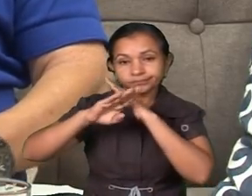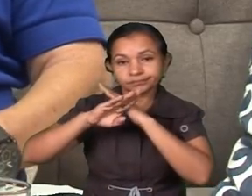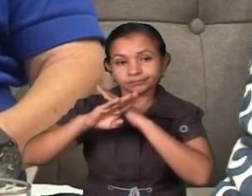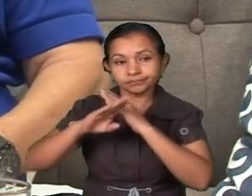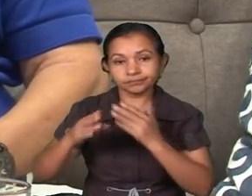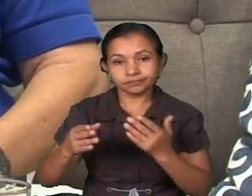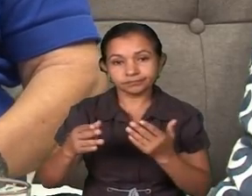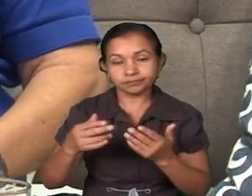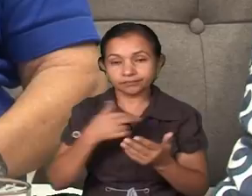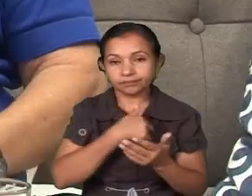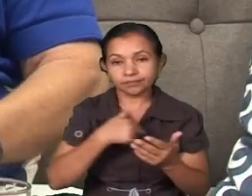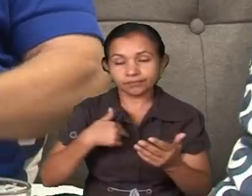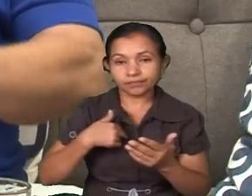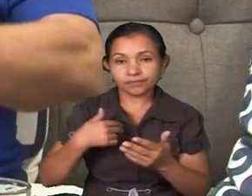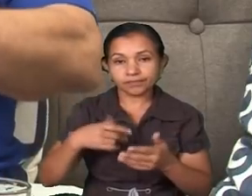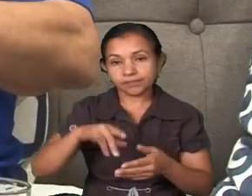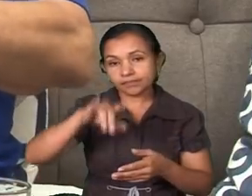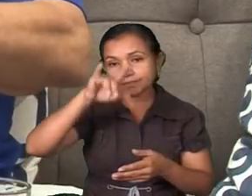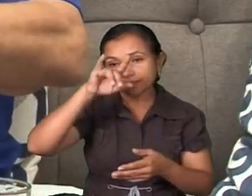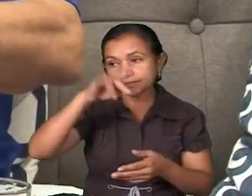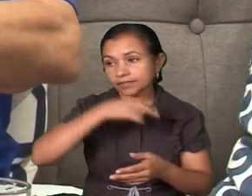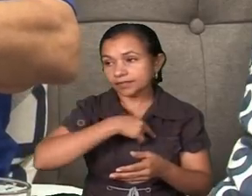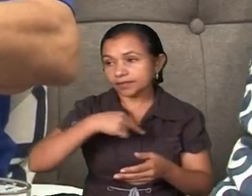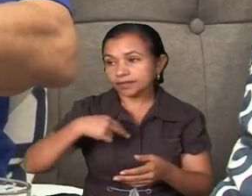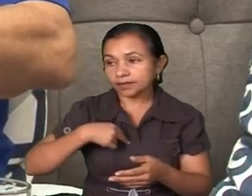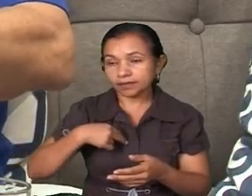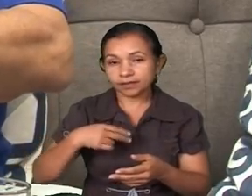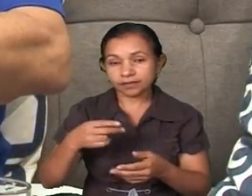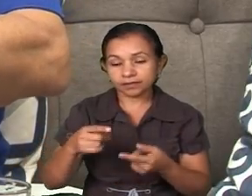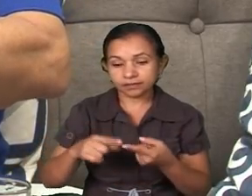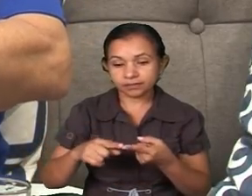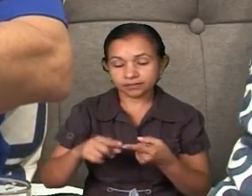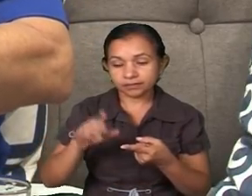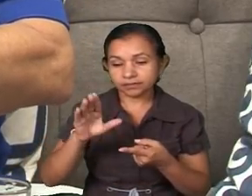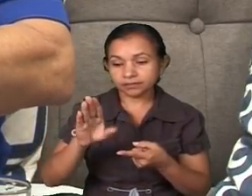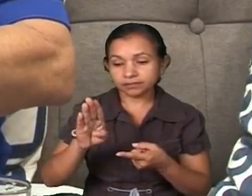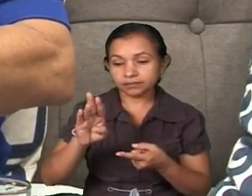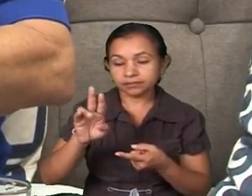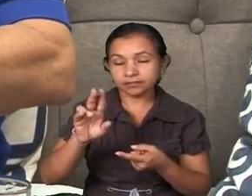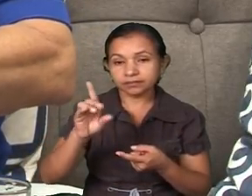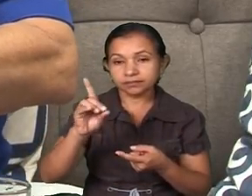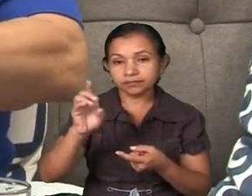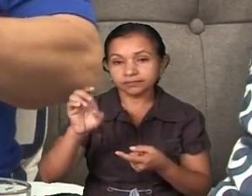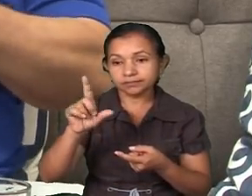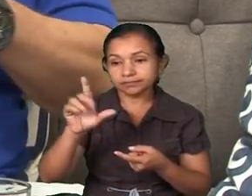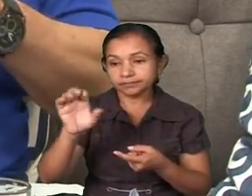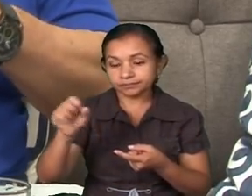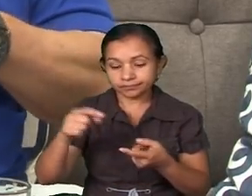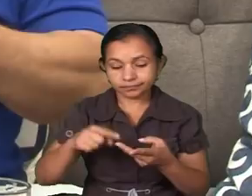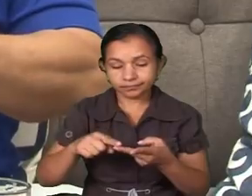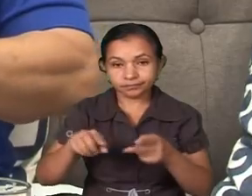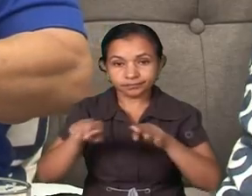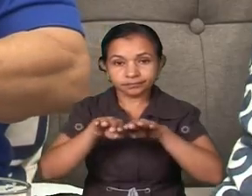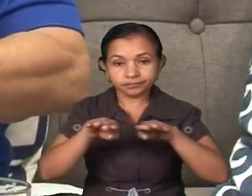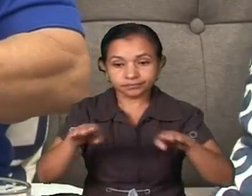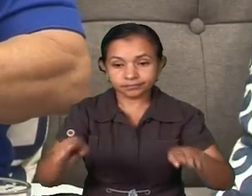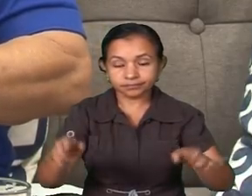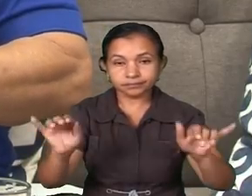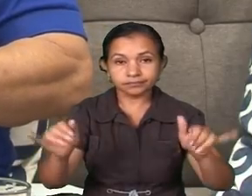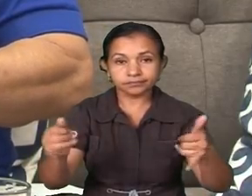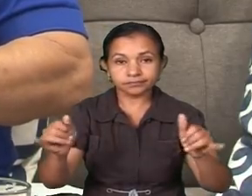Y para luchar contra Satanás tenía que pelear contra los burdeles de Tola. Okay. Contra las mesas de juego de